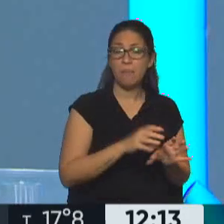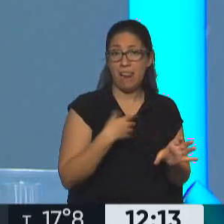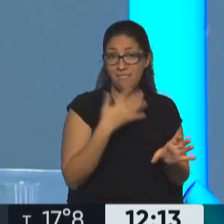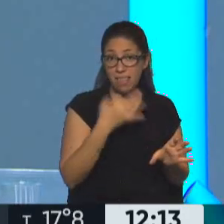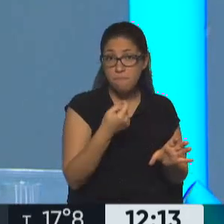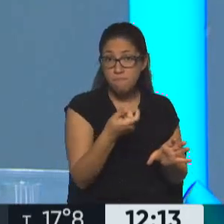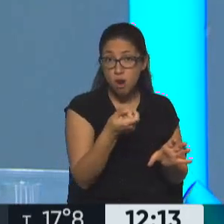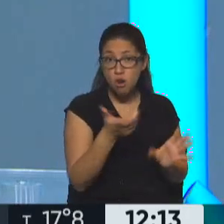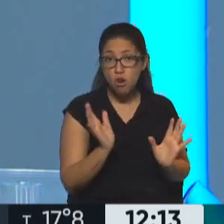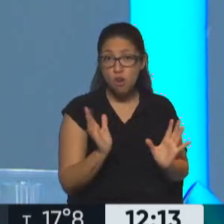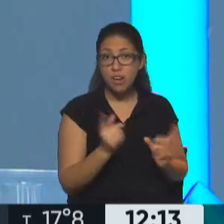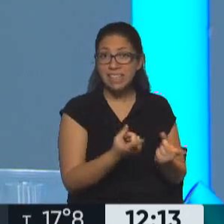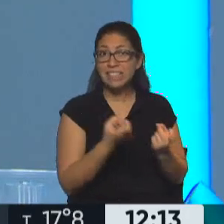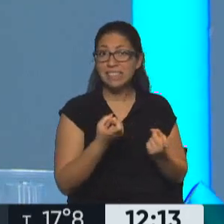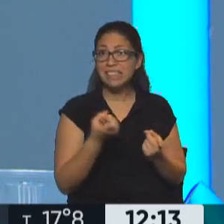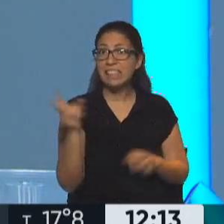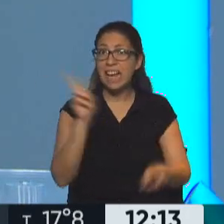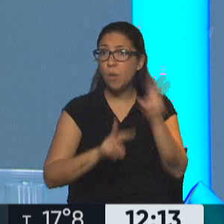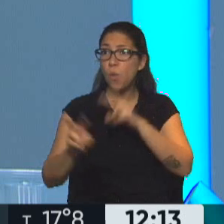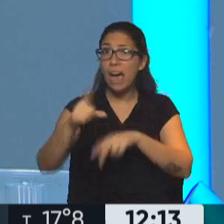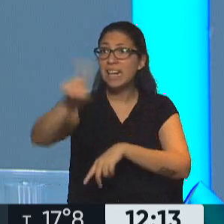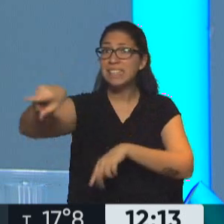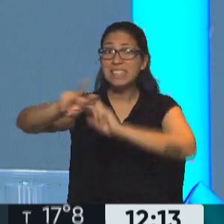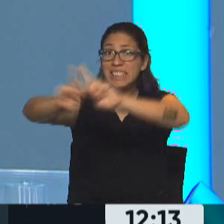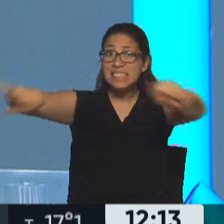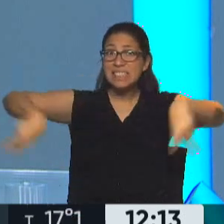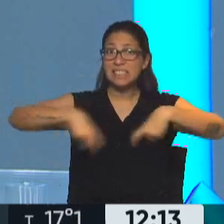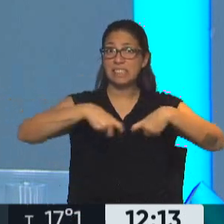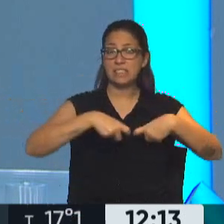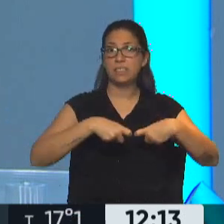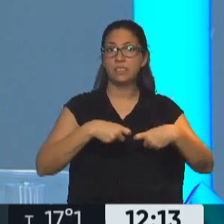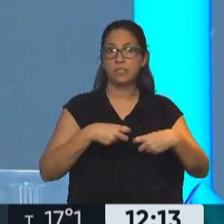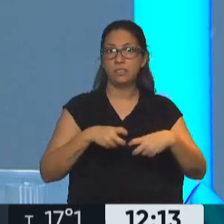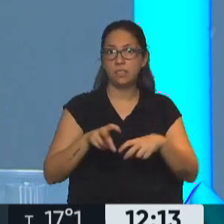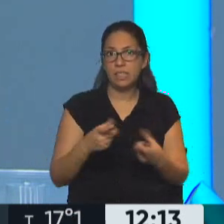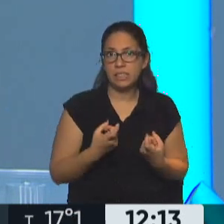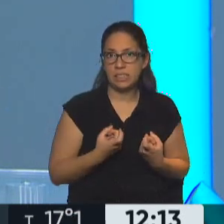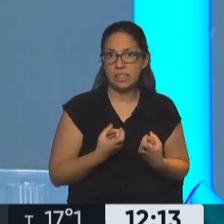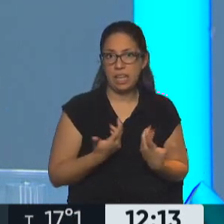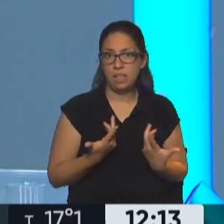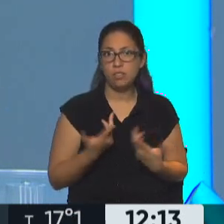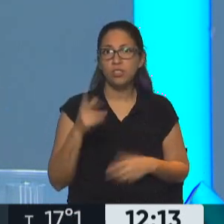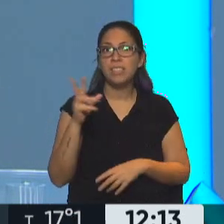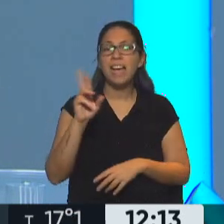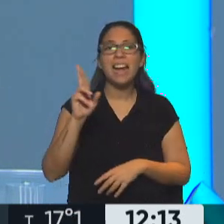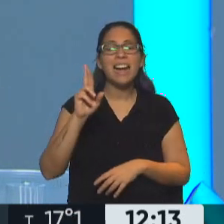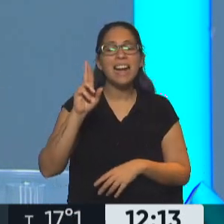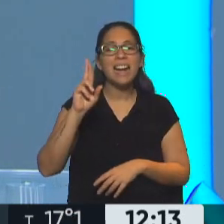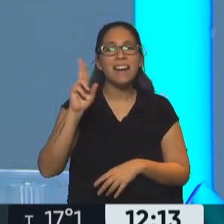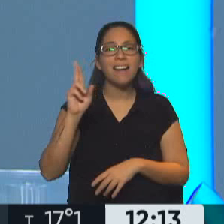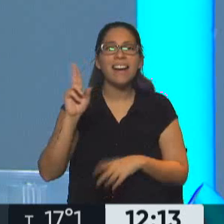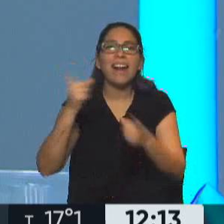poco. Obviamente necesita salir a buscar rápidamente recursos. En estos recursos, cuidado que